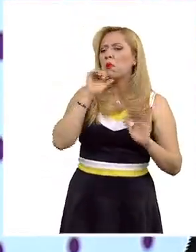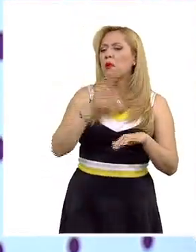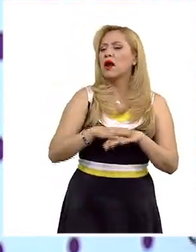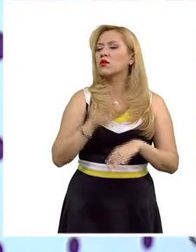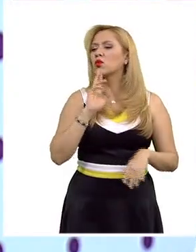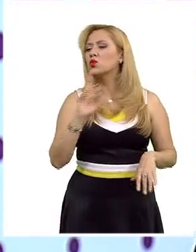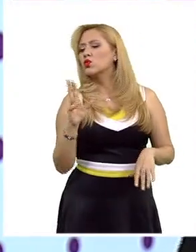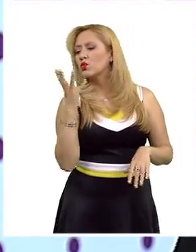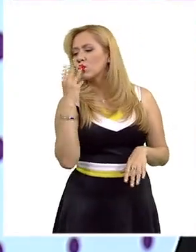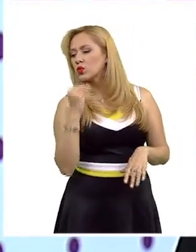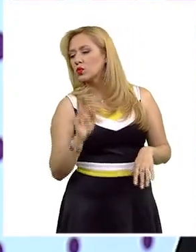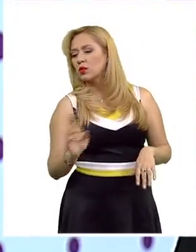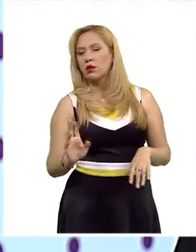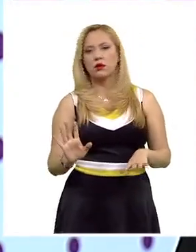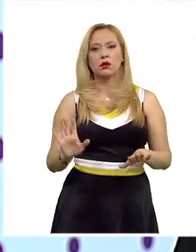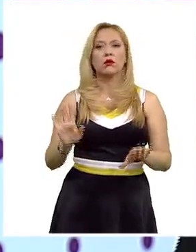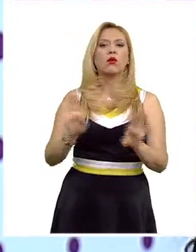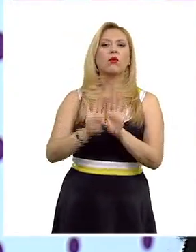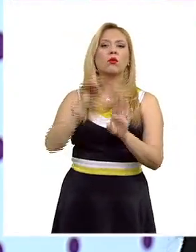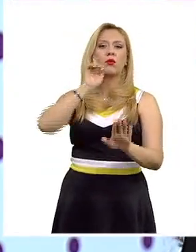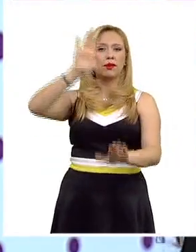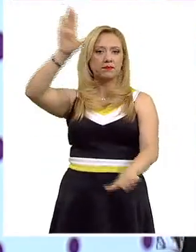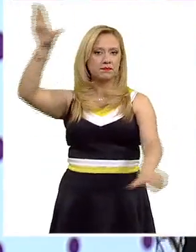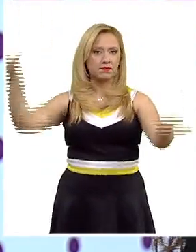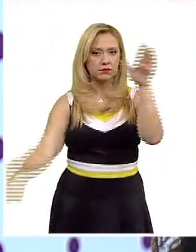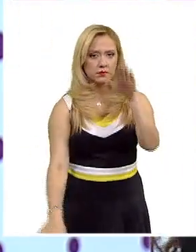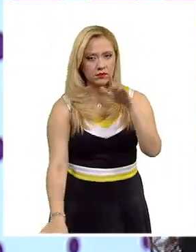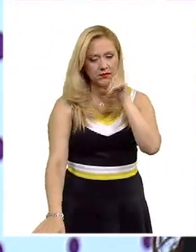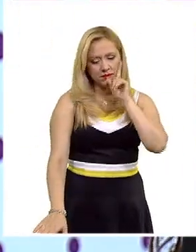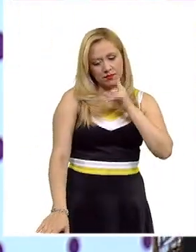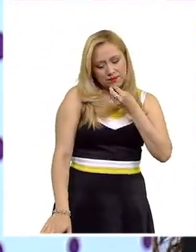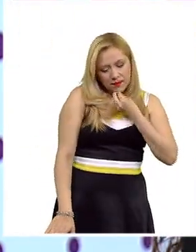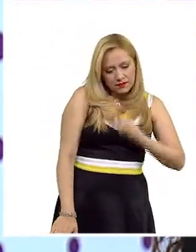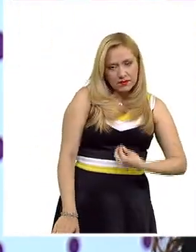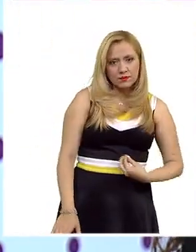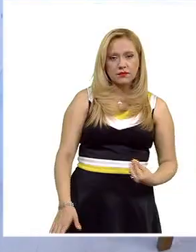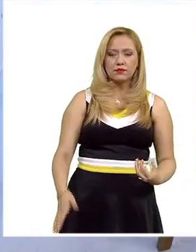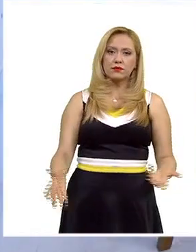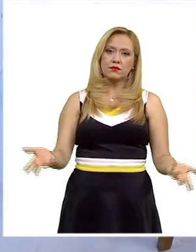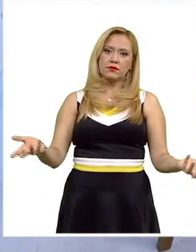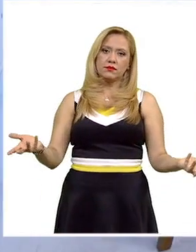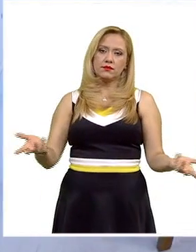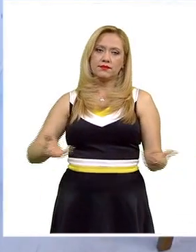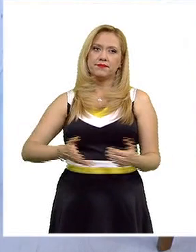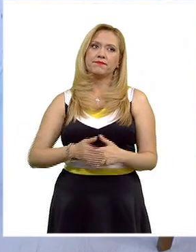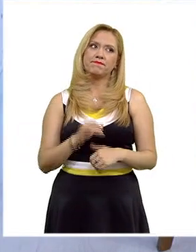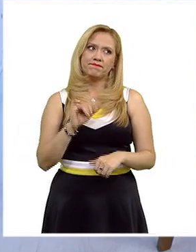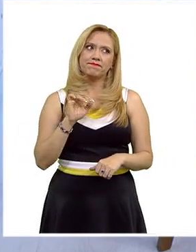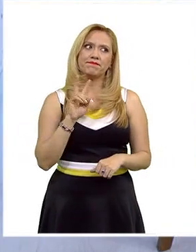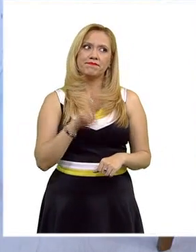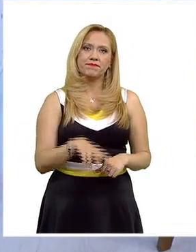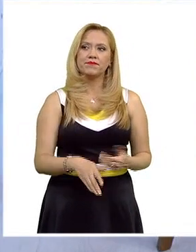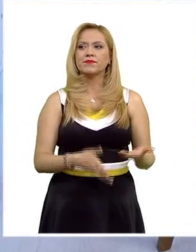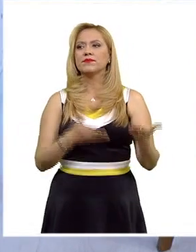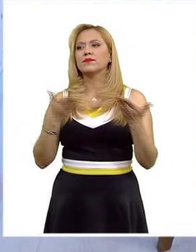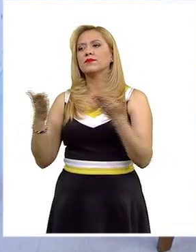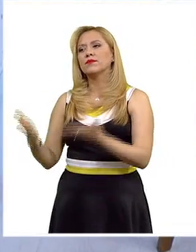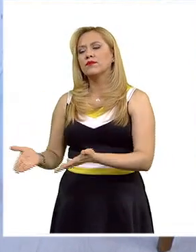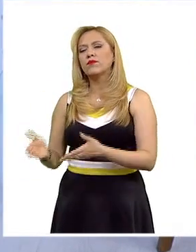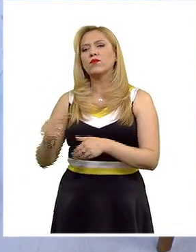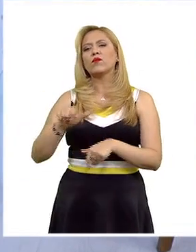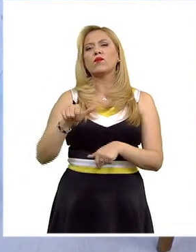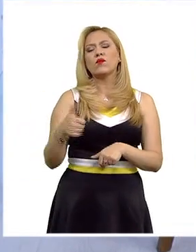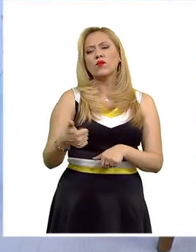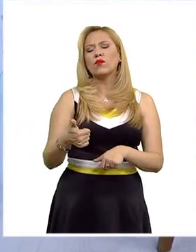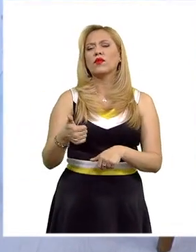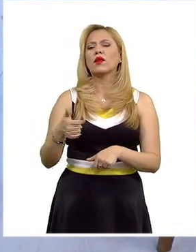No, se le está disciplinando, como dice mi compañera, ¿no? Sí, sin duda. Y Nicole, otra distinción o es importante